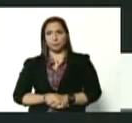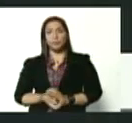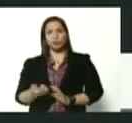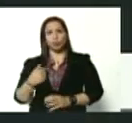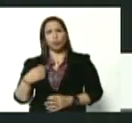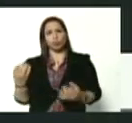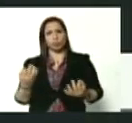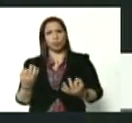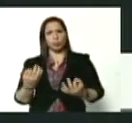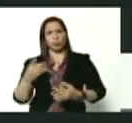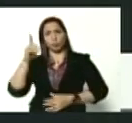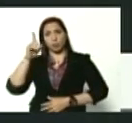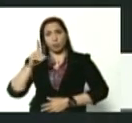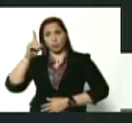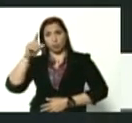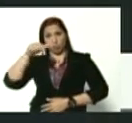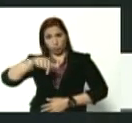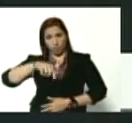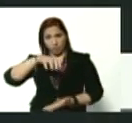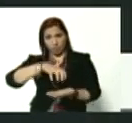los diputados del zulia